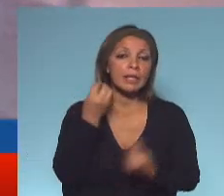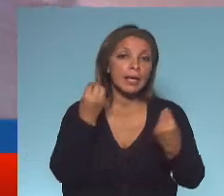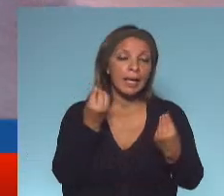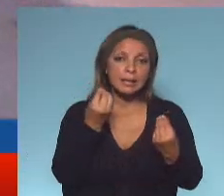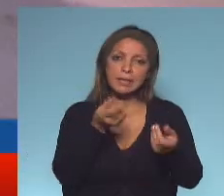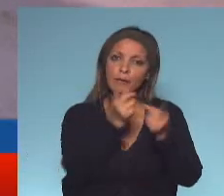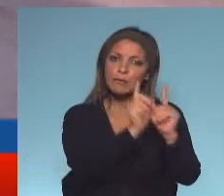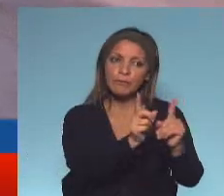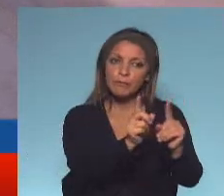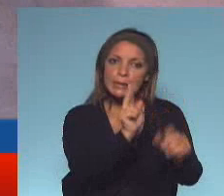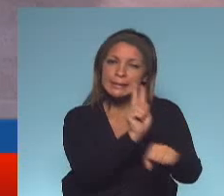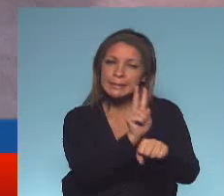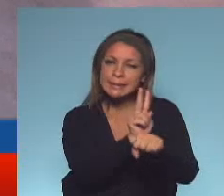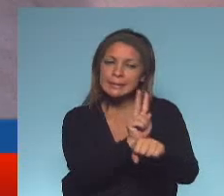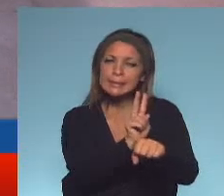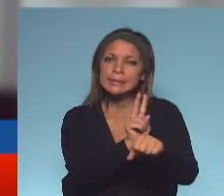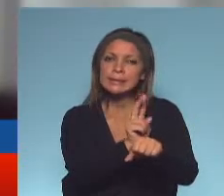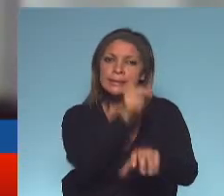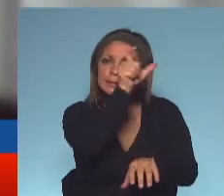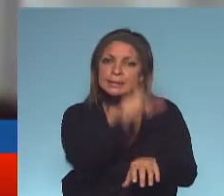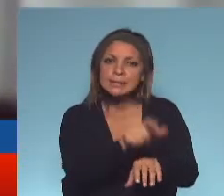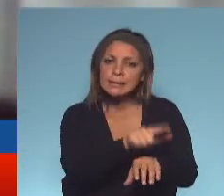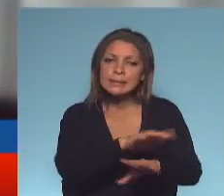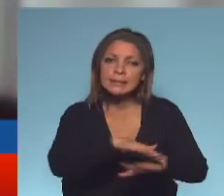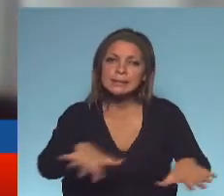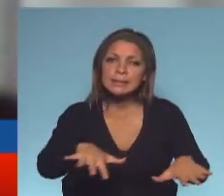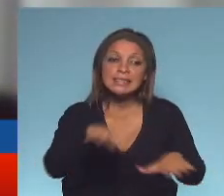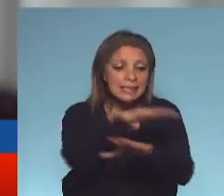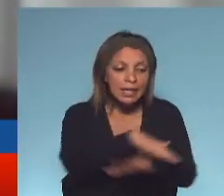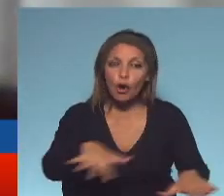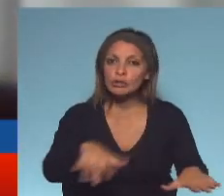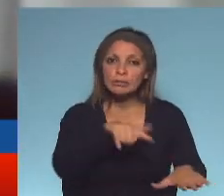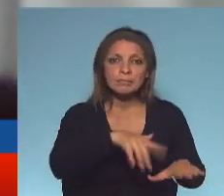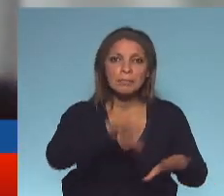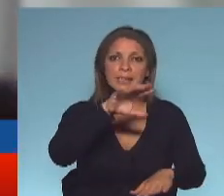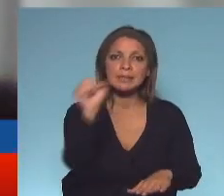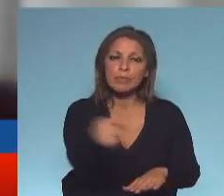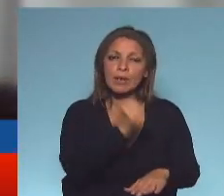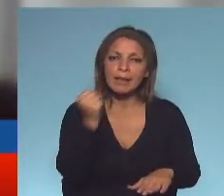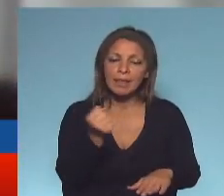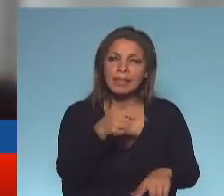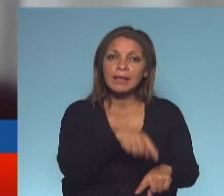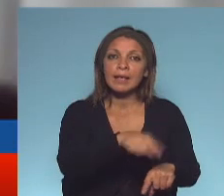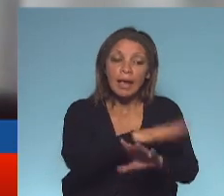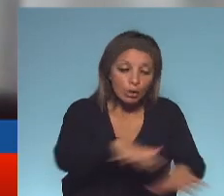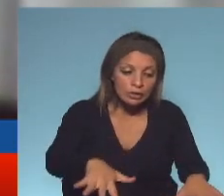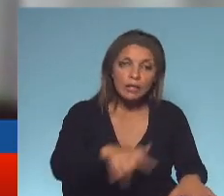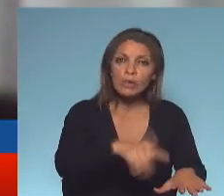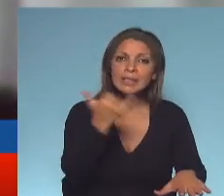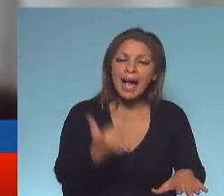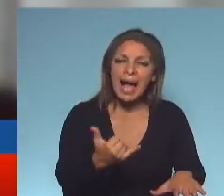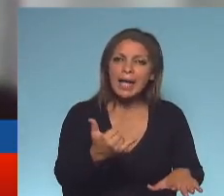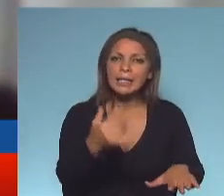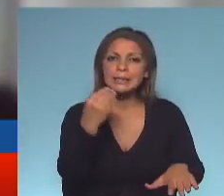mantener lo mejor en vida a nuestros queridos niños cuando realmente sufren deterioro